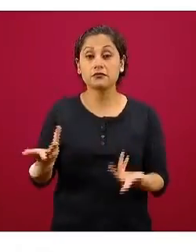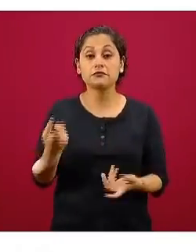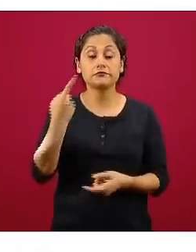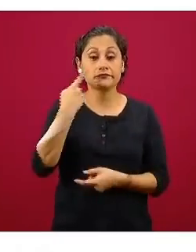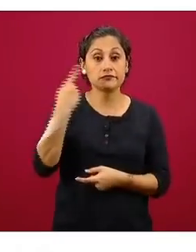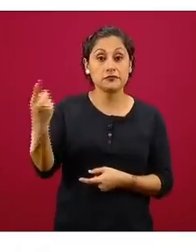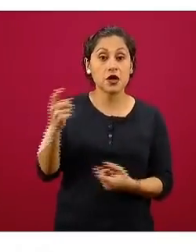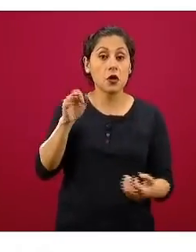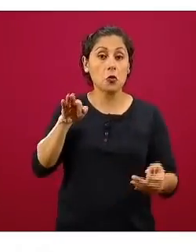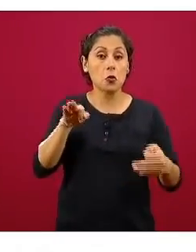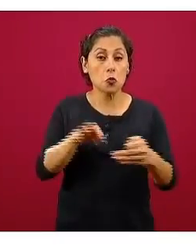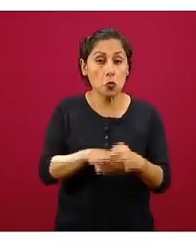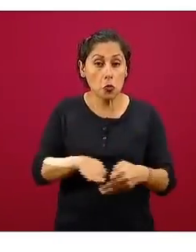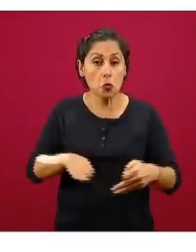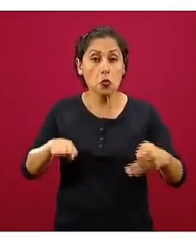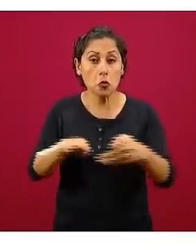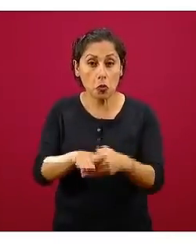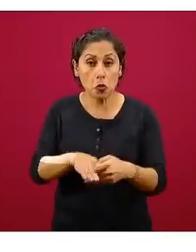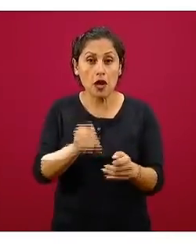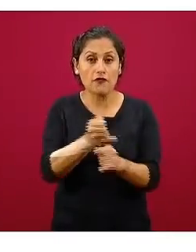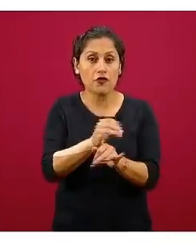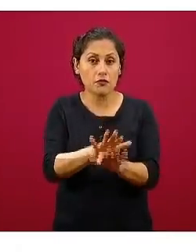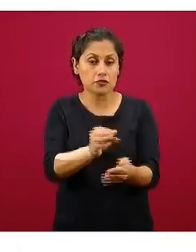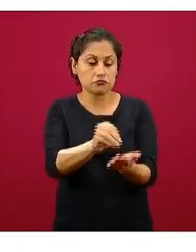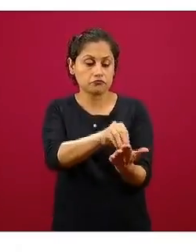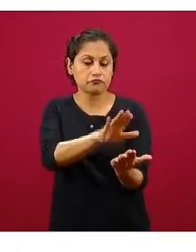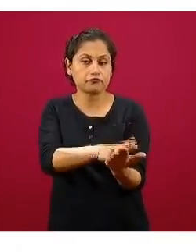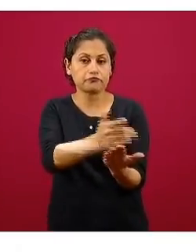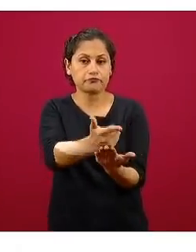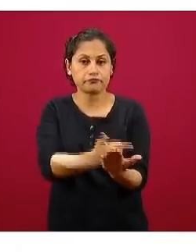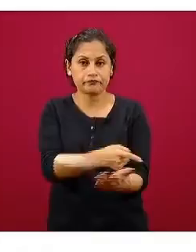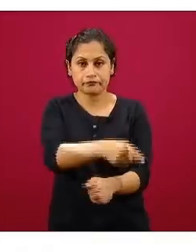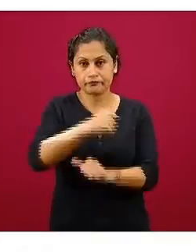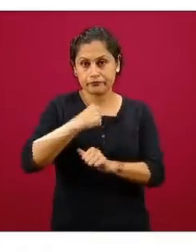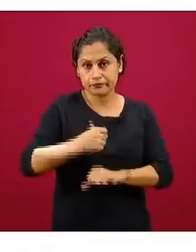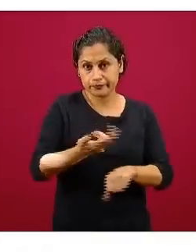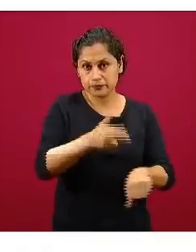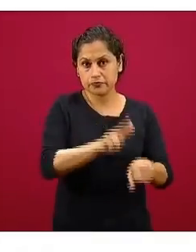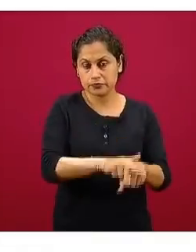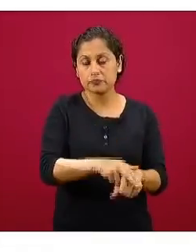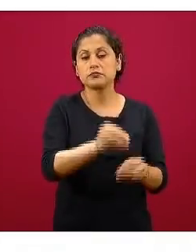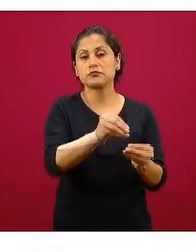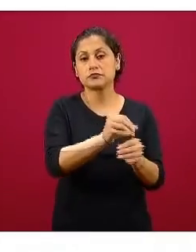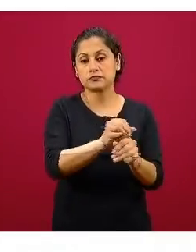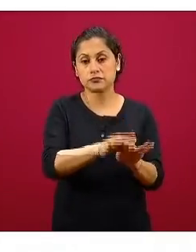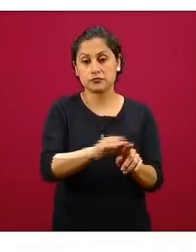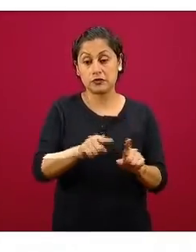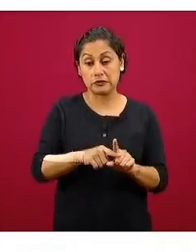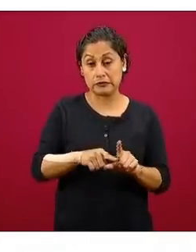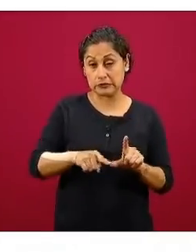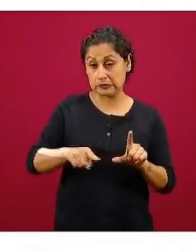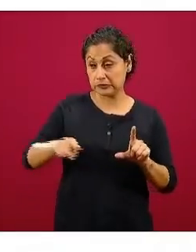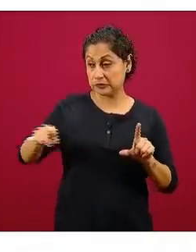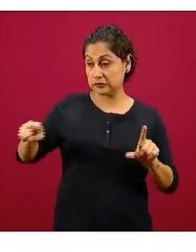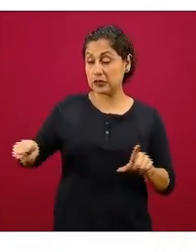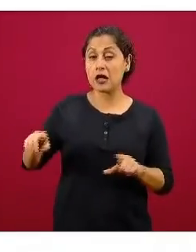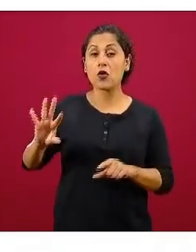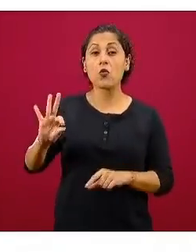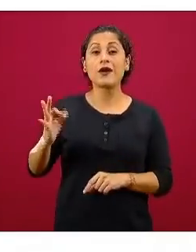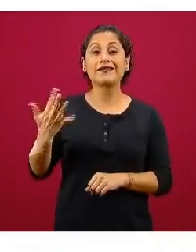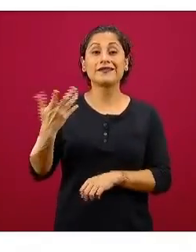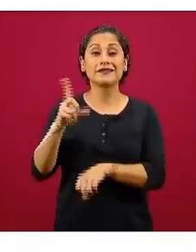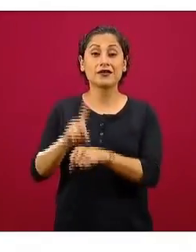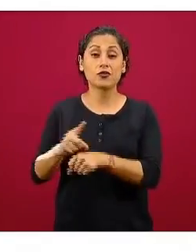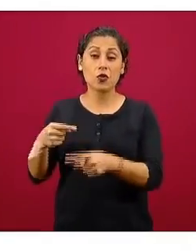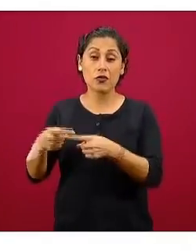más cercanamente al tiempo real. Y aquí vemos también esta meseta larga, más de 45 días que se ha presentado en